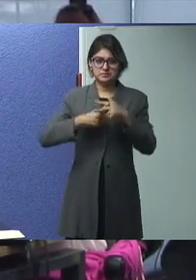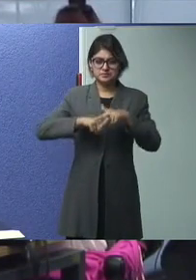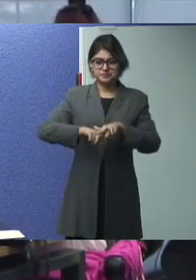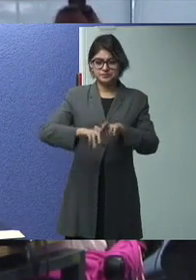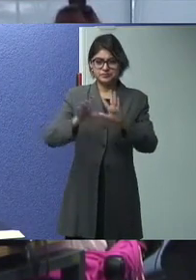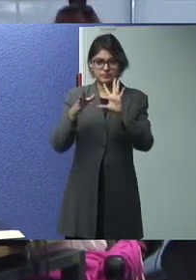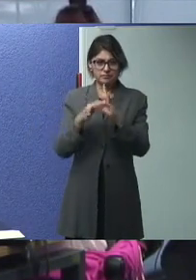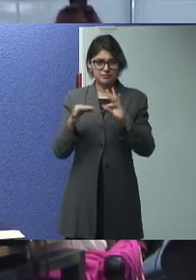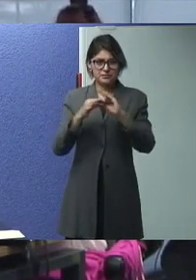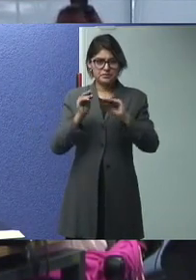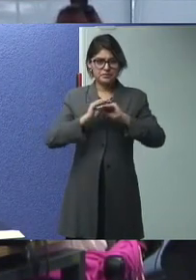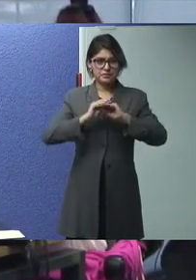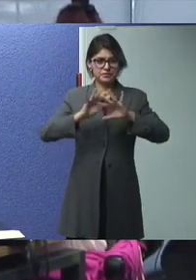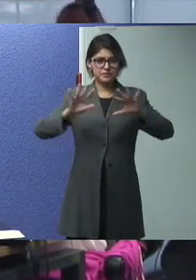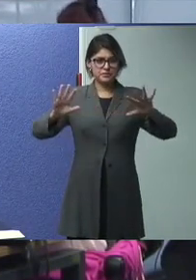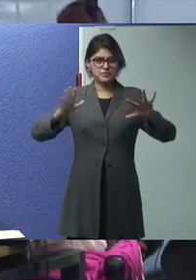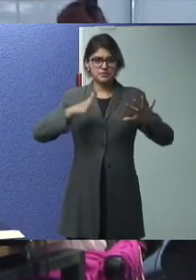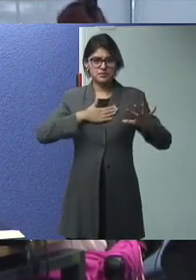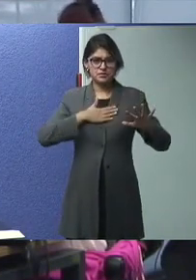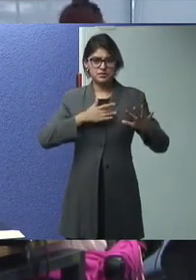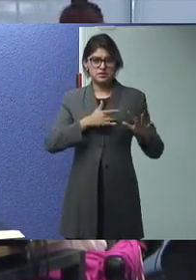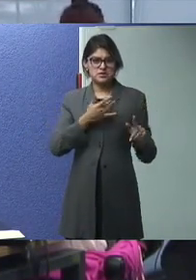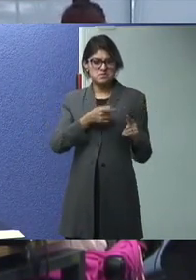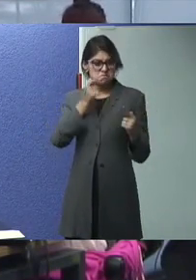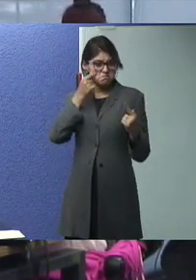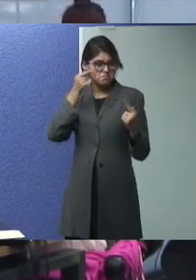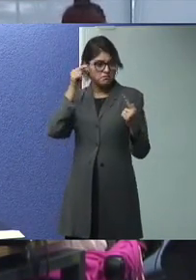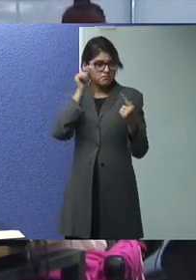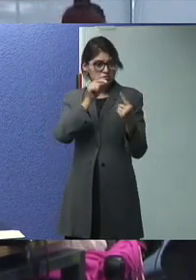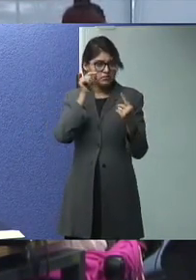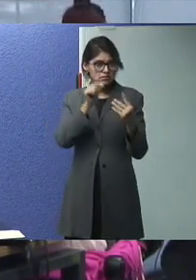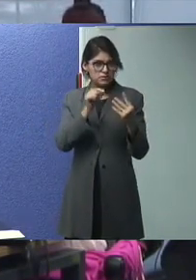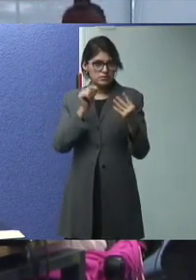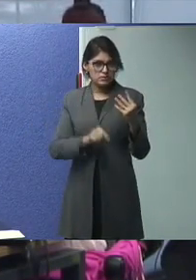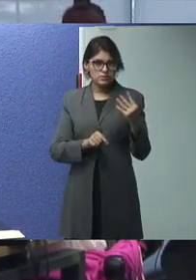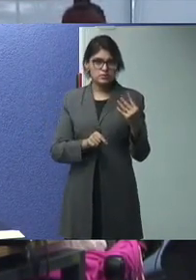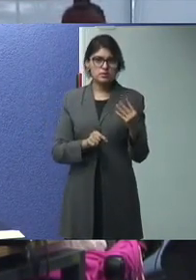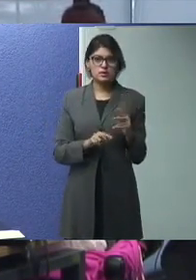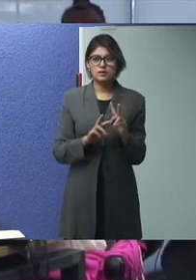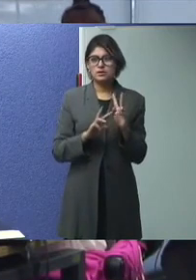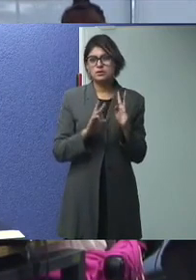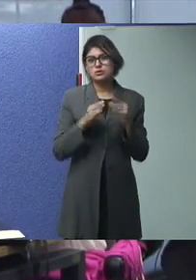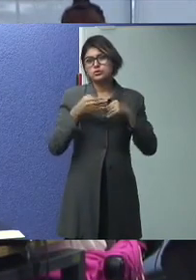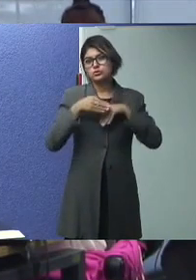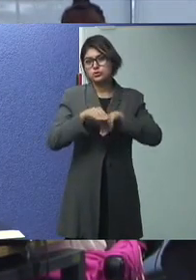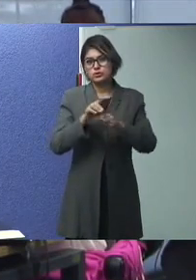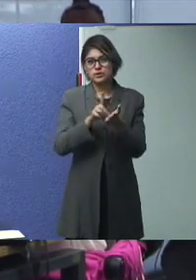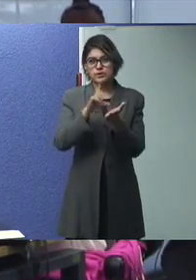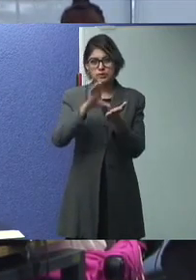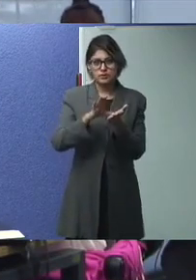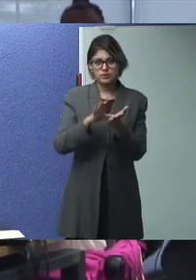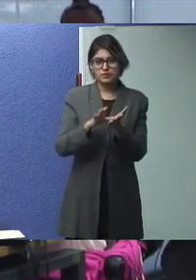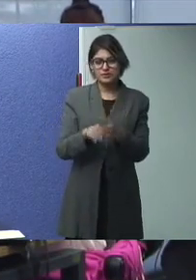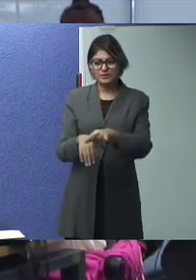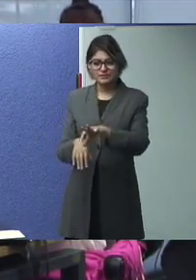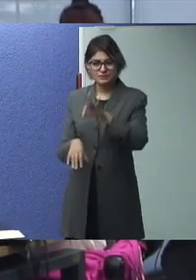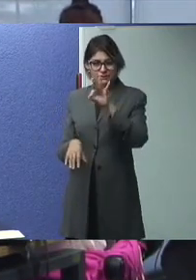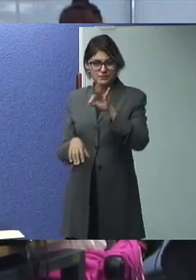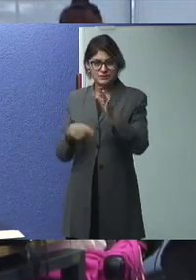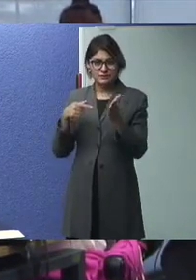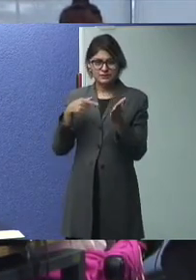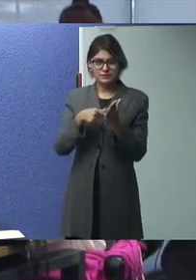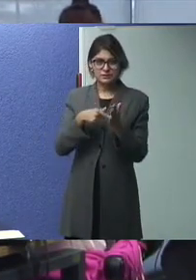conocer sus principios fundamentales de la discapacidad. En este texto ya encontramos la semilla de lo que